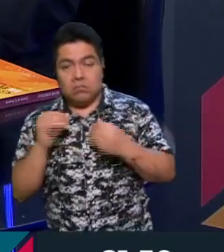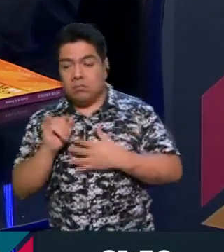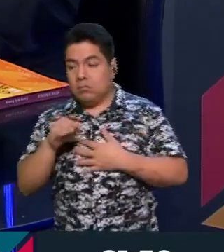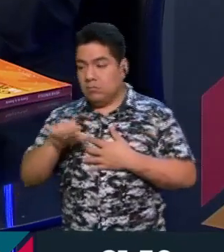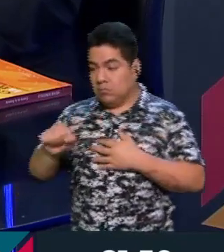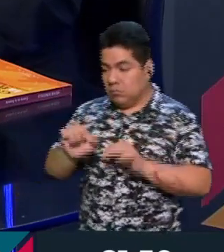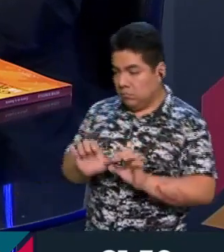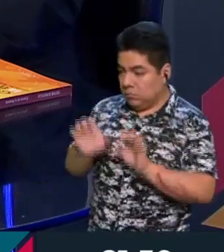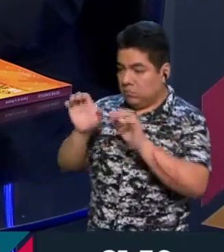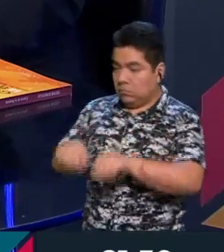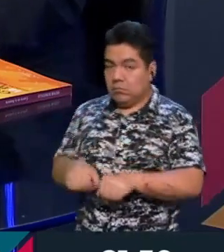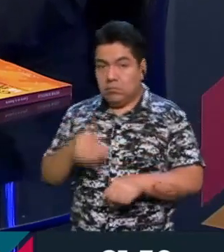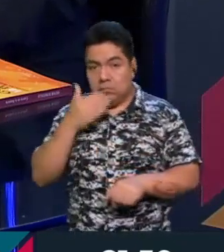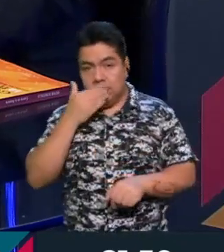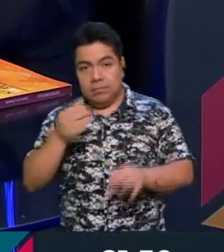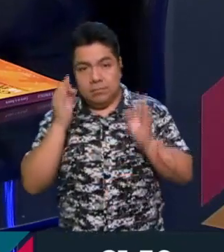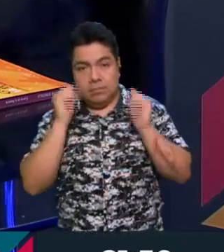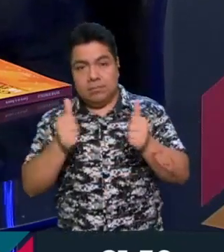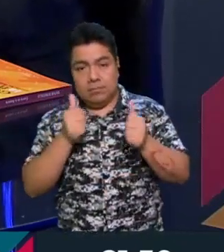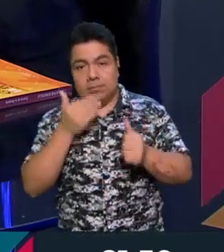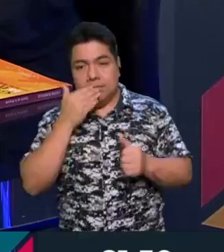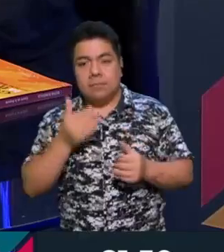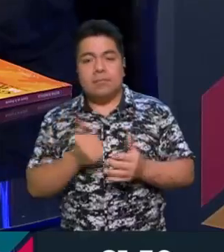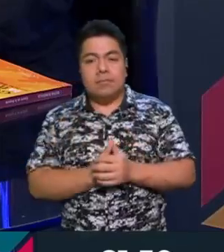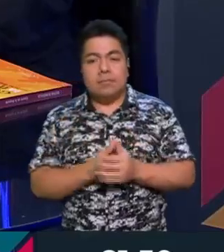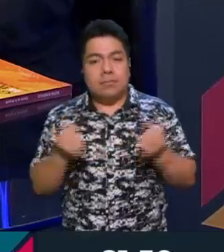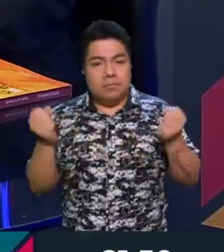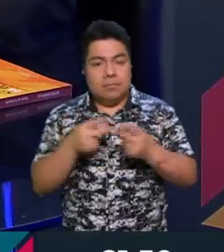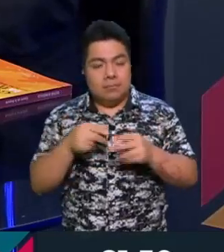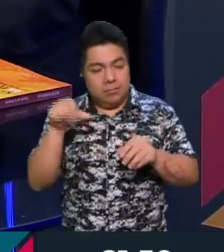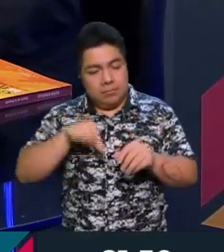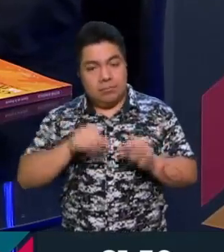Social. En fin, pues esa es la propuesta de hoy. Excelente, pues